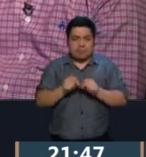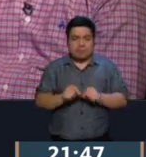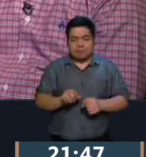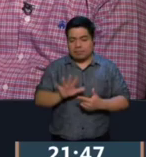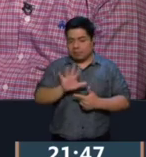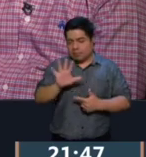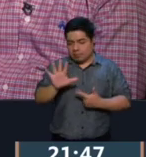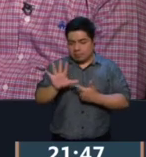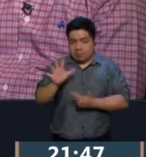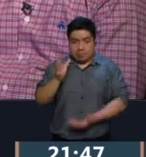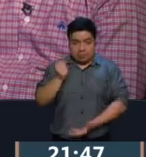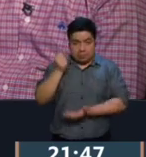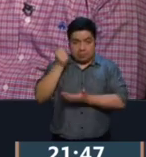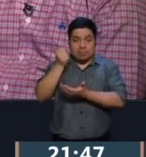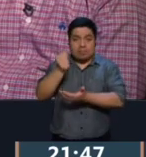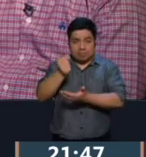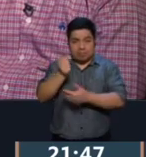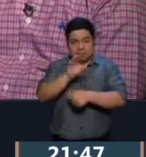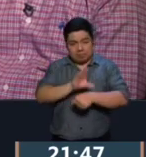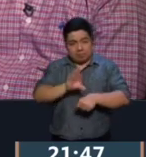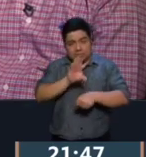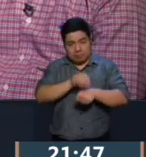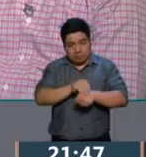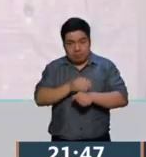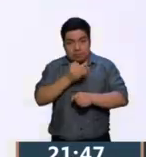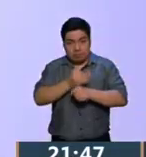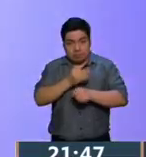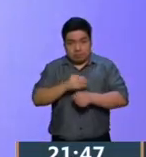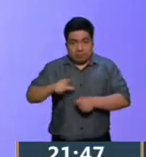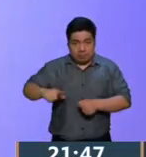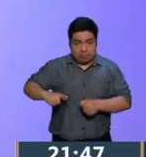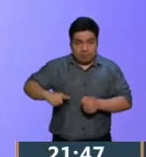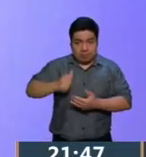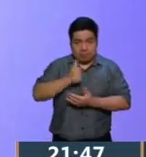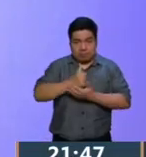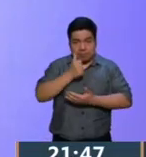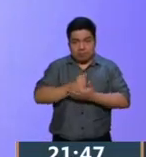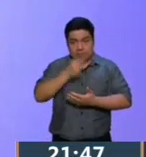5 presupuestos que llevamos autorizados para el actual gobierno de la ciudad,